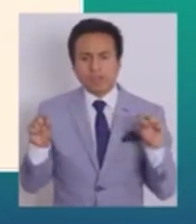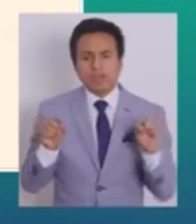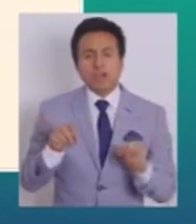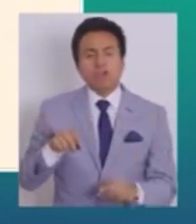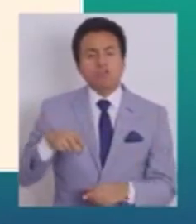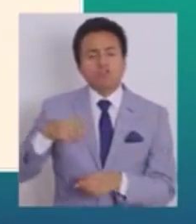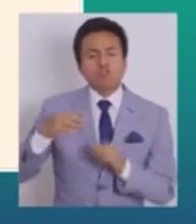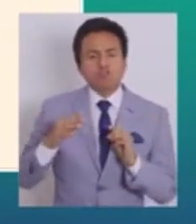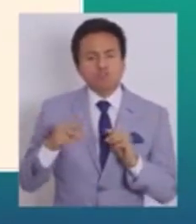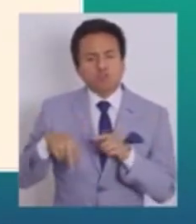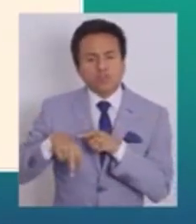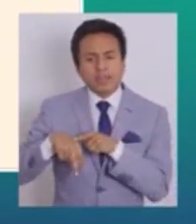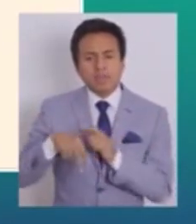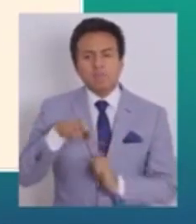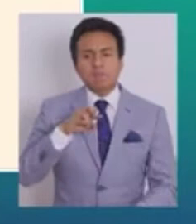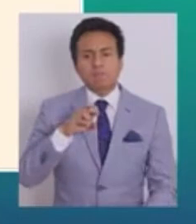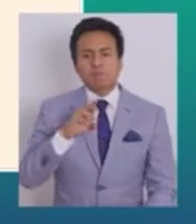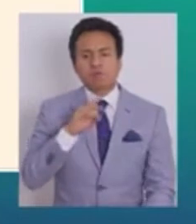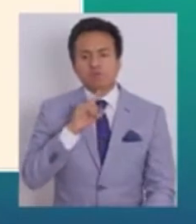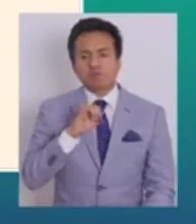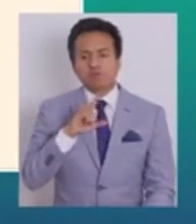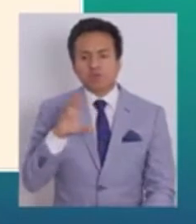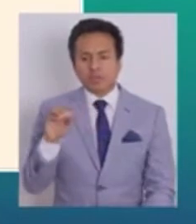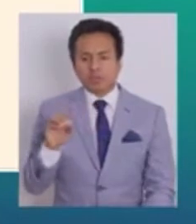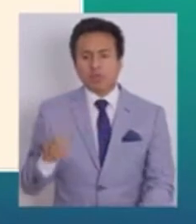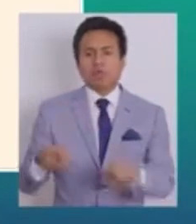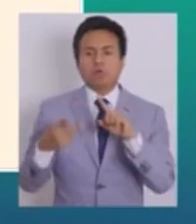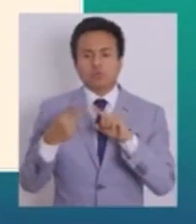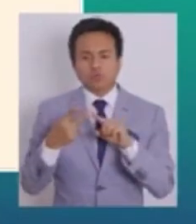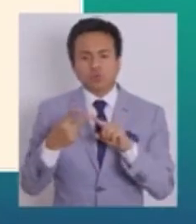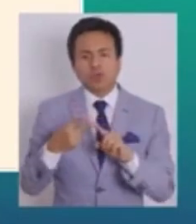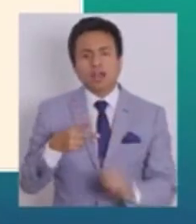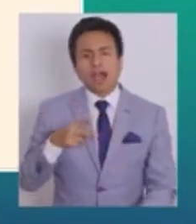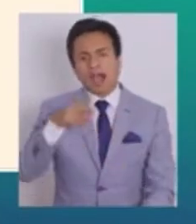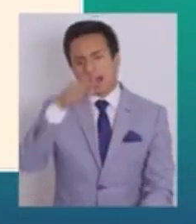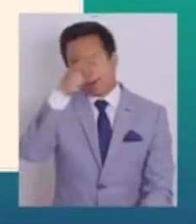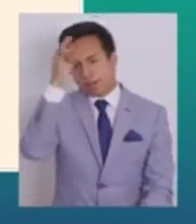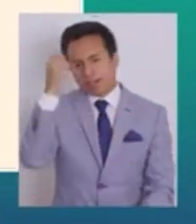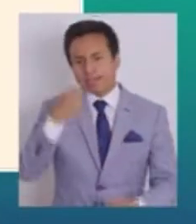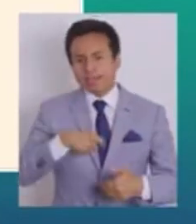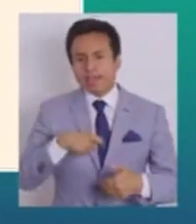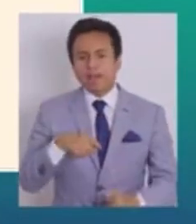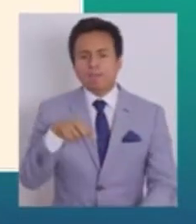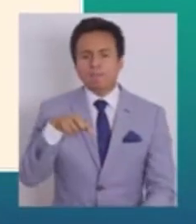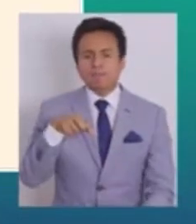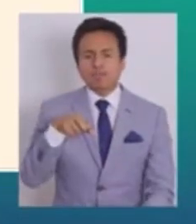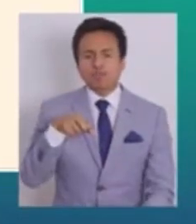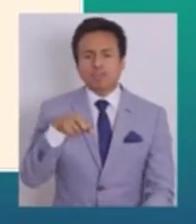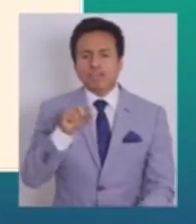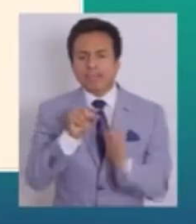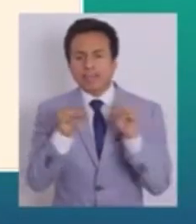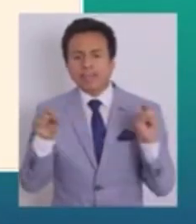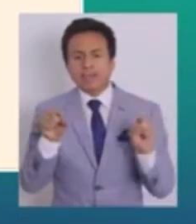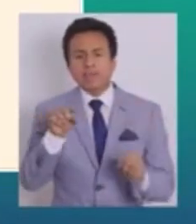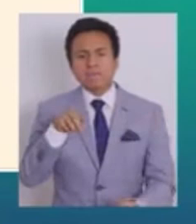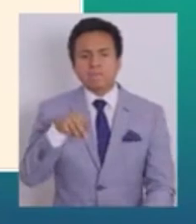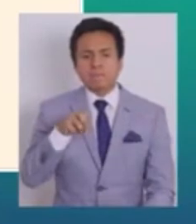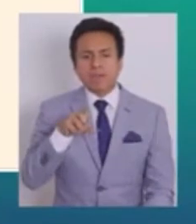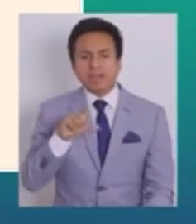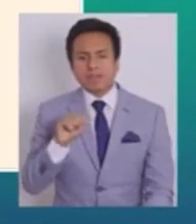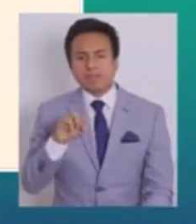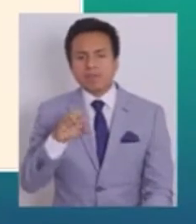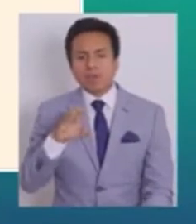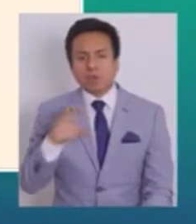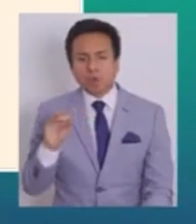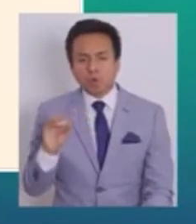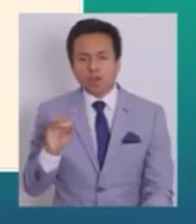Portezuelo, en la región de la Araucanía, Pitrufquén y Melipeuco. Avanzan a transición a partir